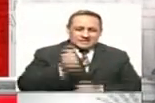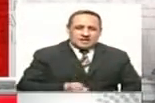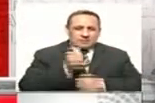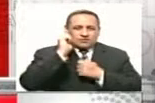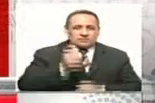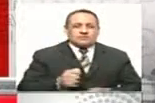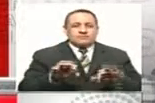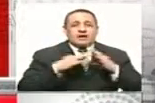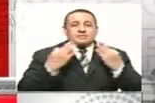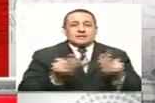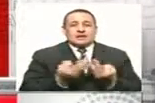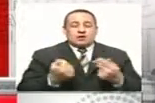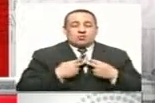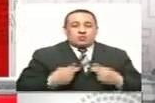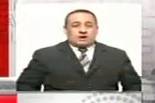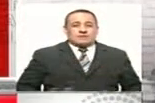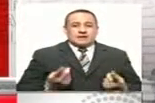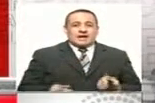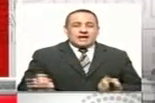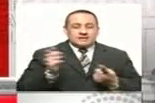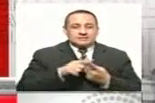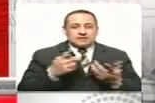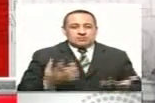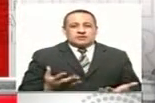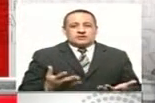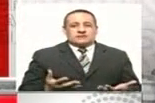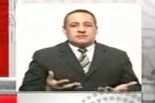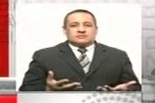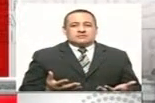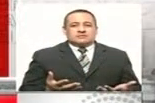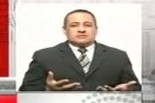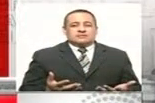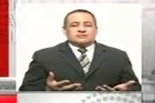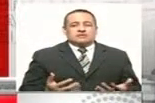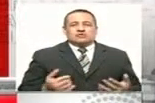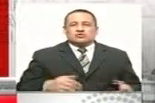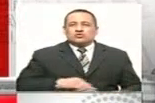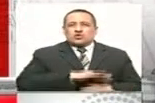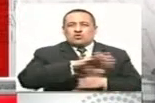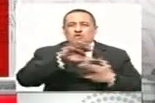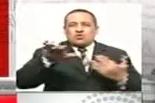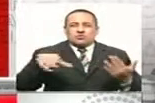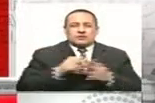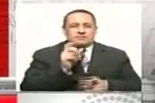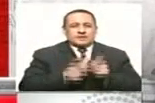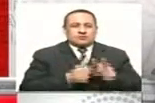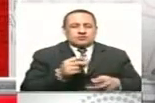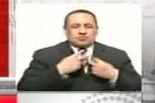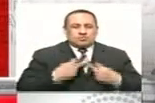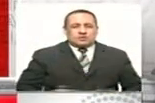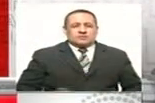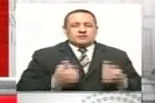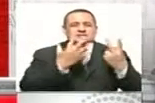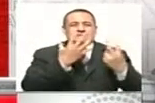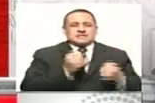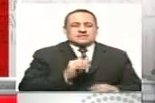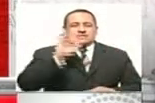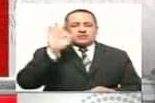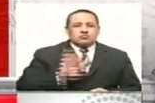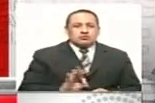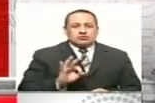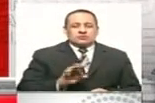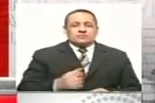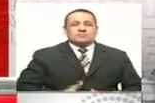familiar en Huancavelica. Señora Presidenta, Consejo de Ministros, todos los huancavelicanos, el